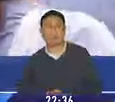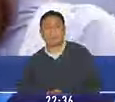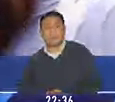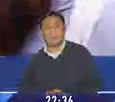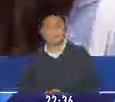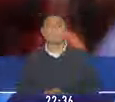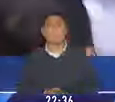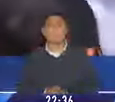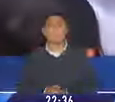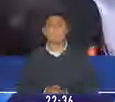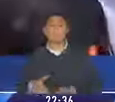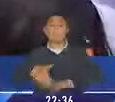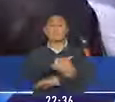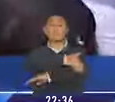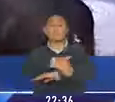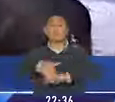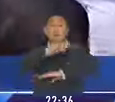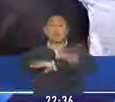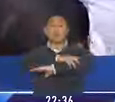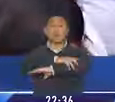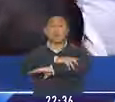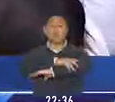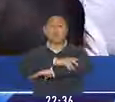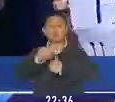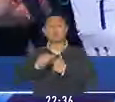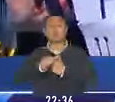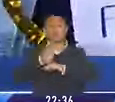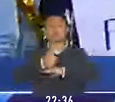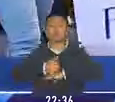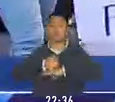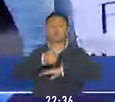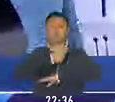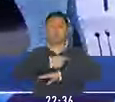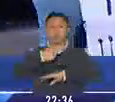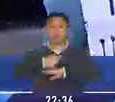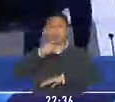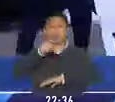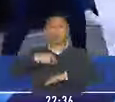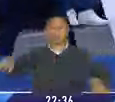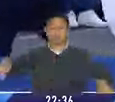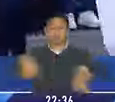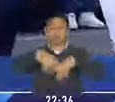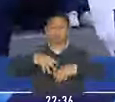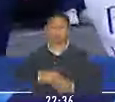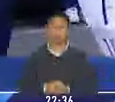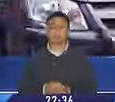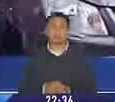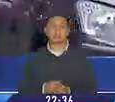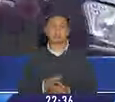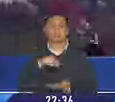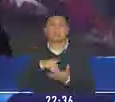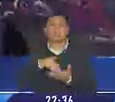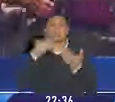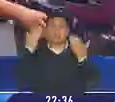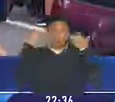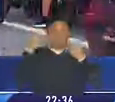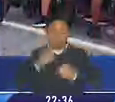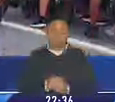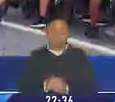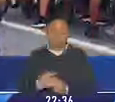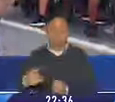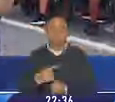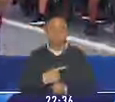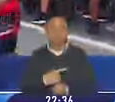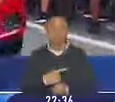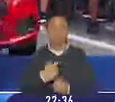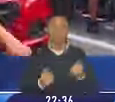De pronto la avenida Malecón a la altura de la gobernación fue cerrada por manifestantes, esto en el centro de Guayaquil. Esta acción generó que